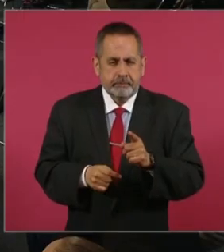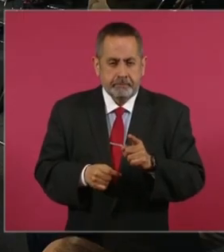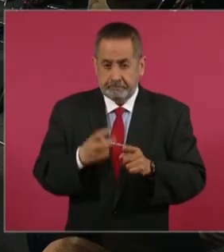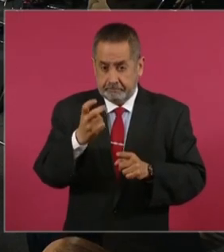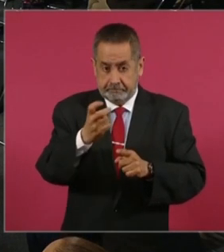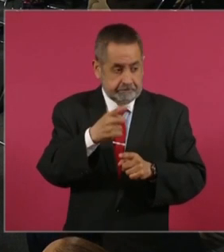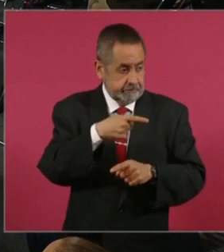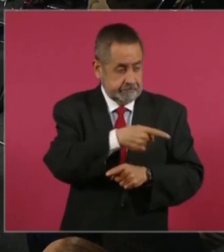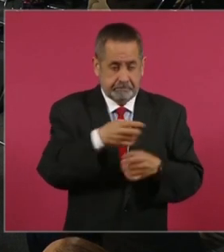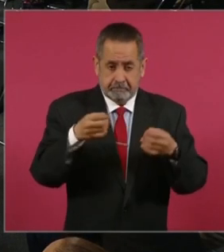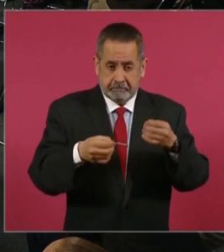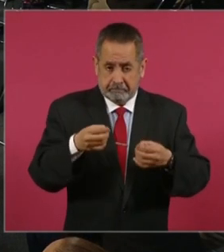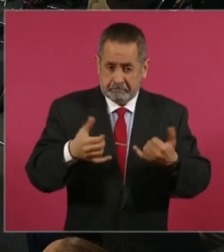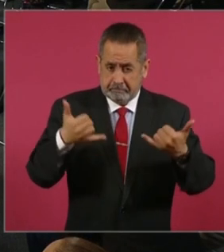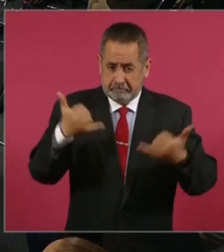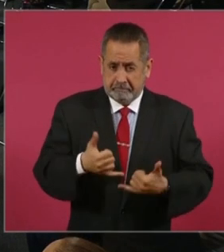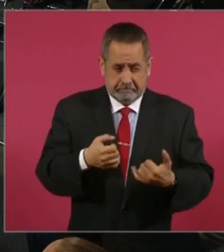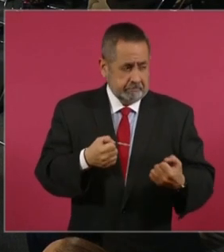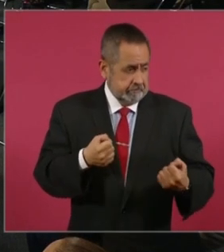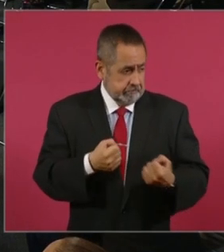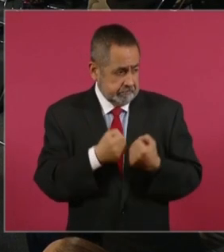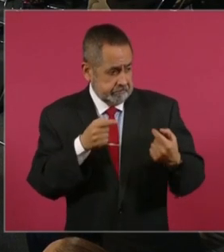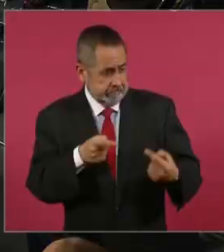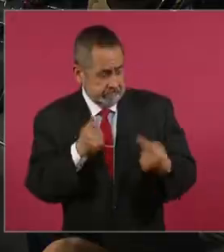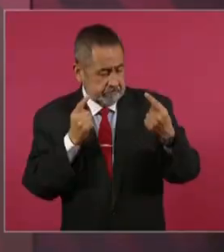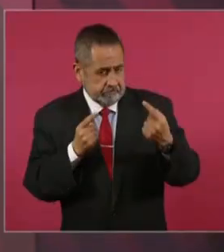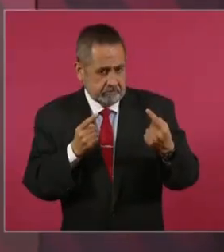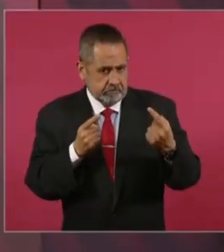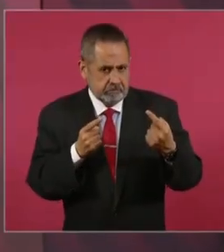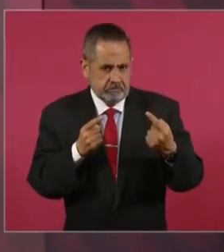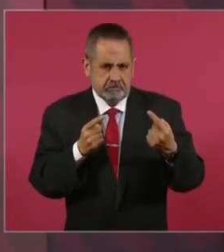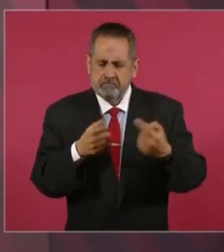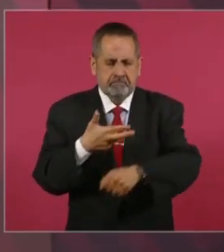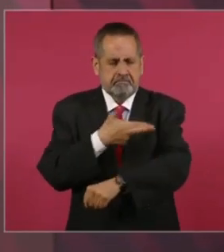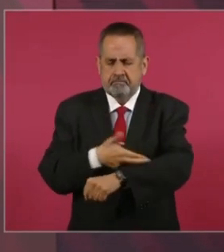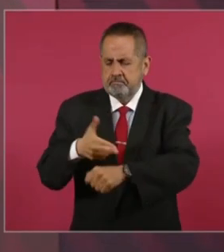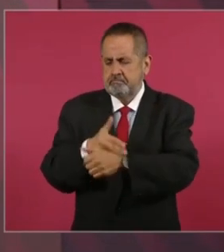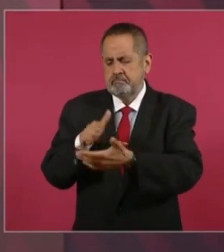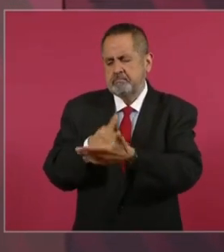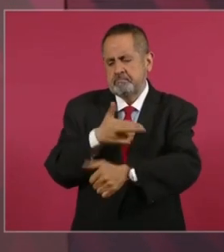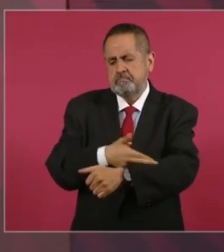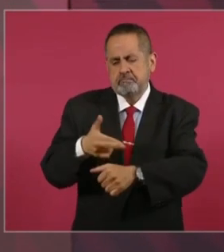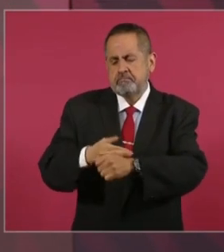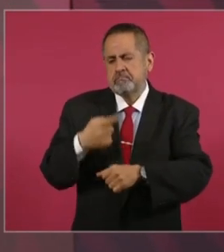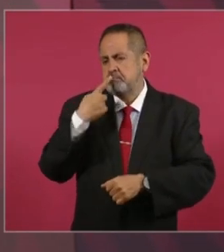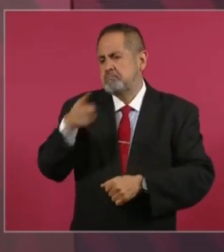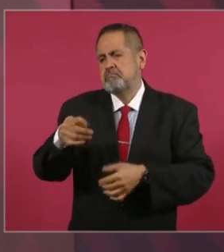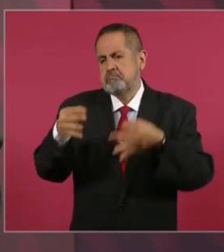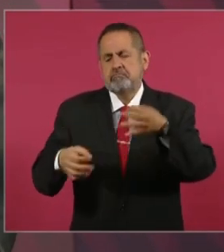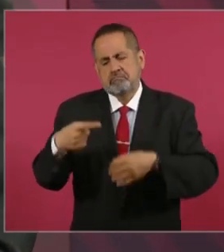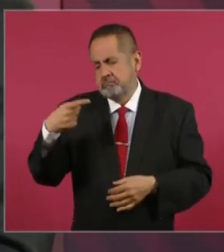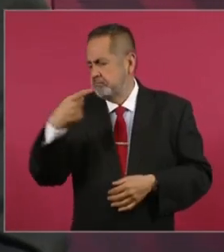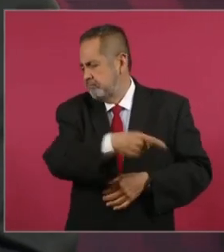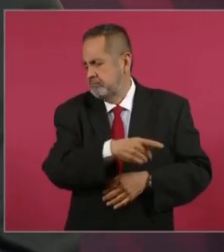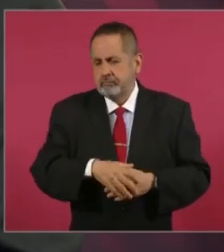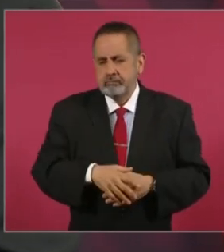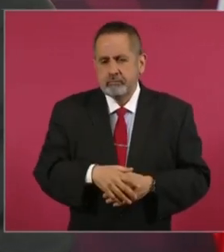enfrentemos a esto se proceda legalmente, que no nos quedemos